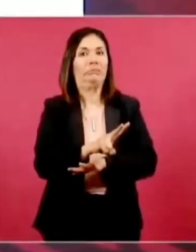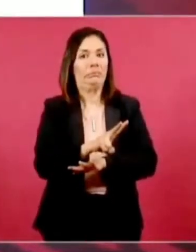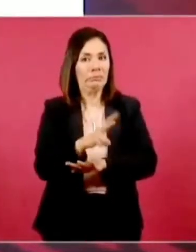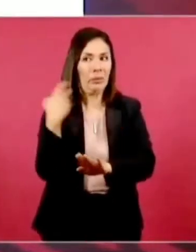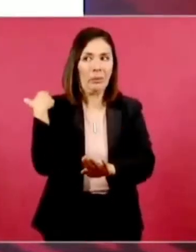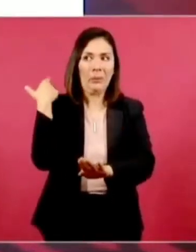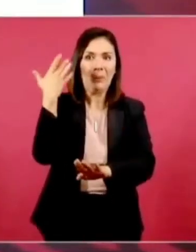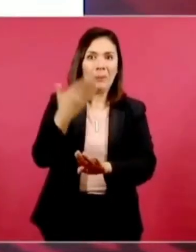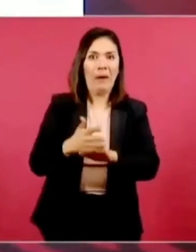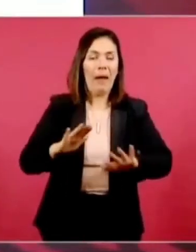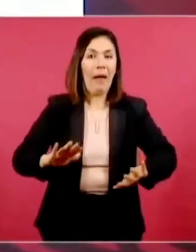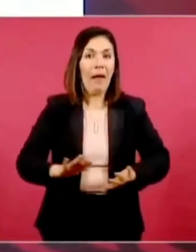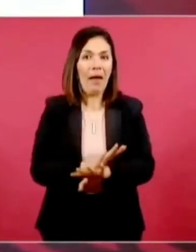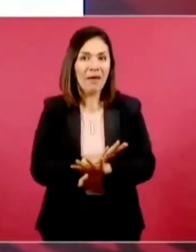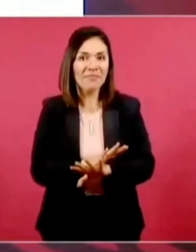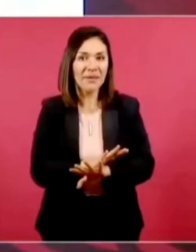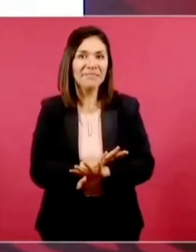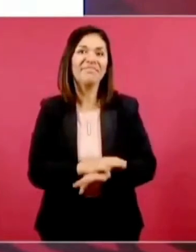Porque